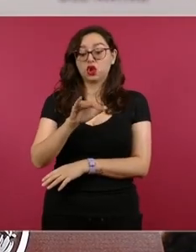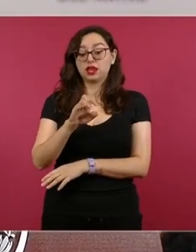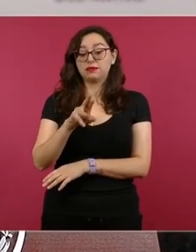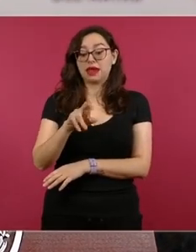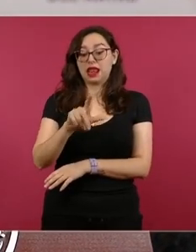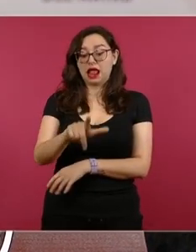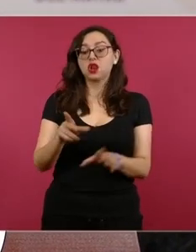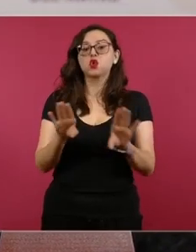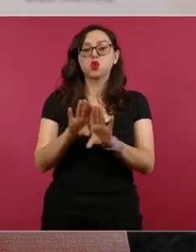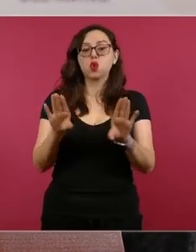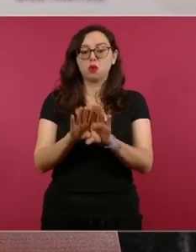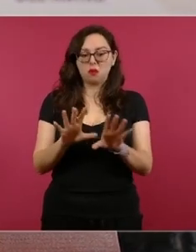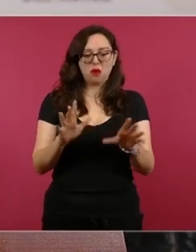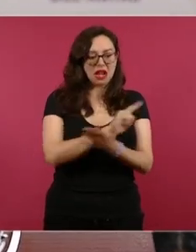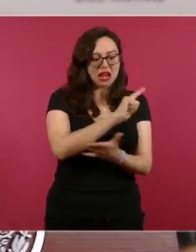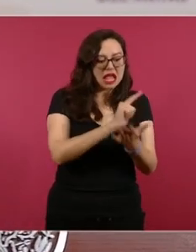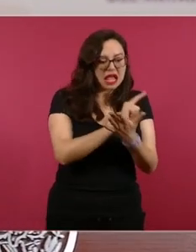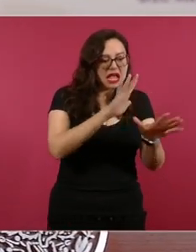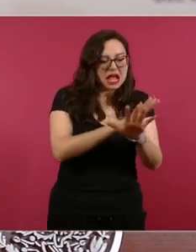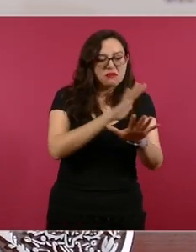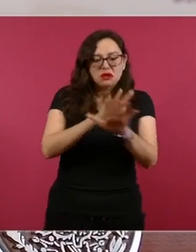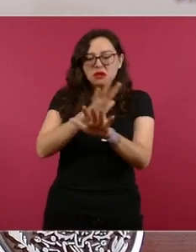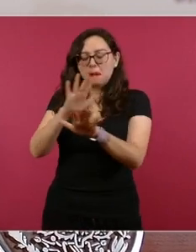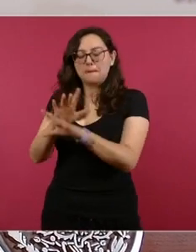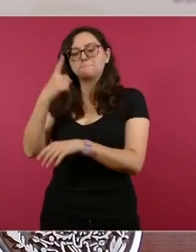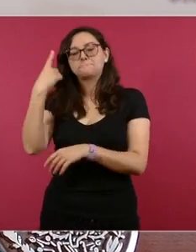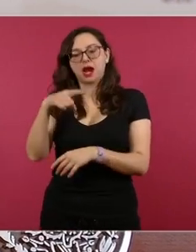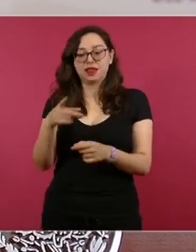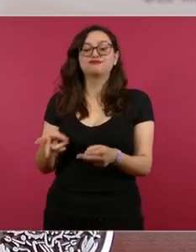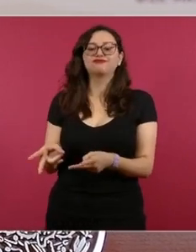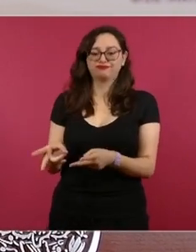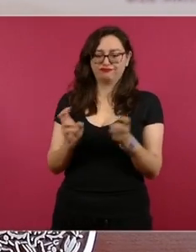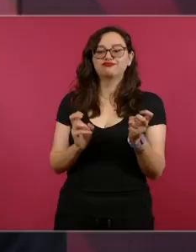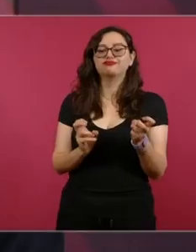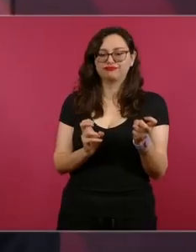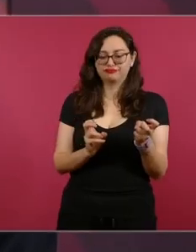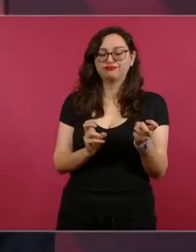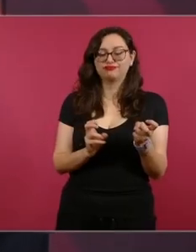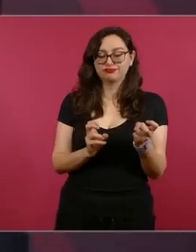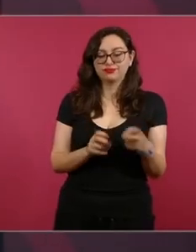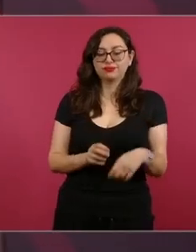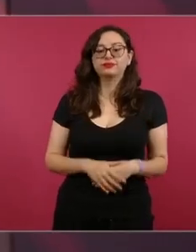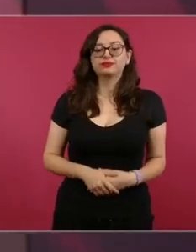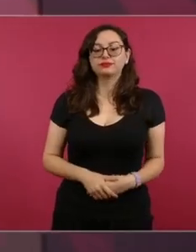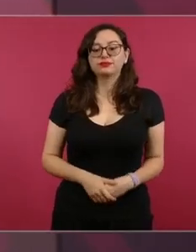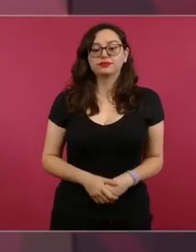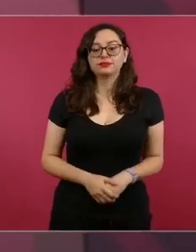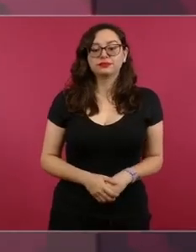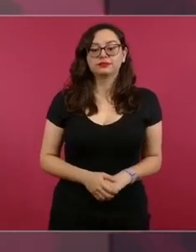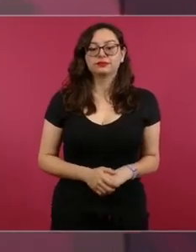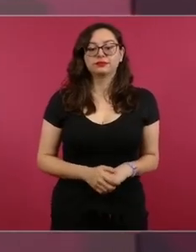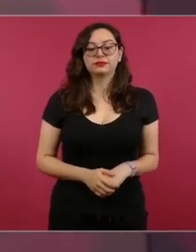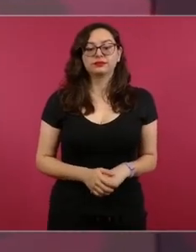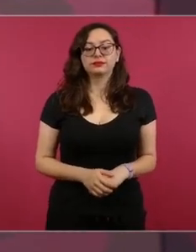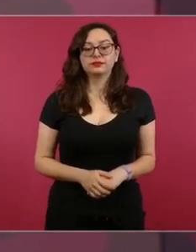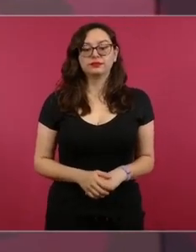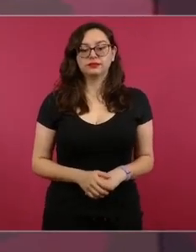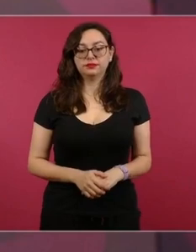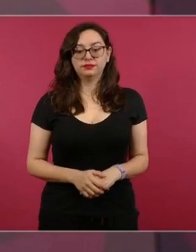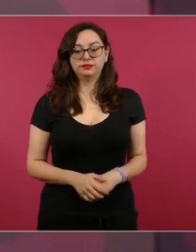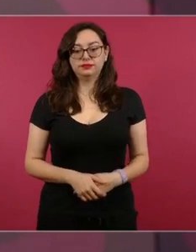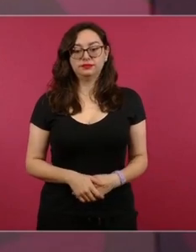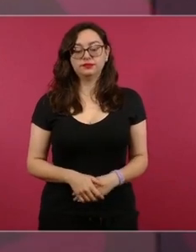periodo neoliberal. Lo otro que se va a informar